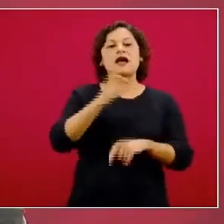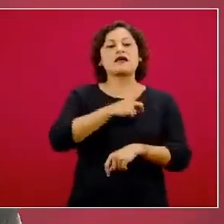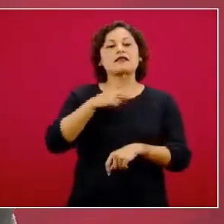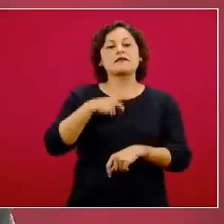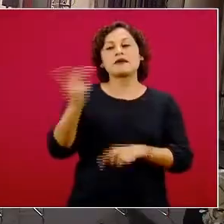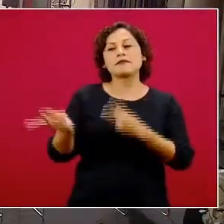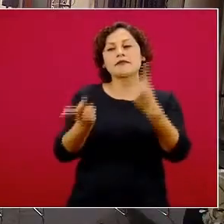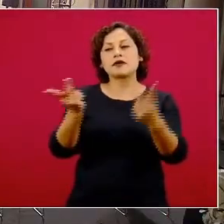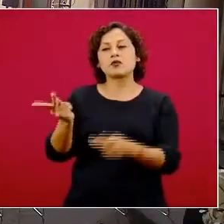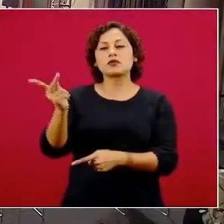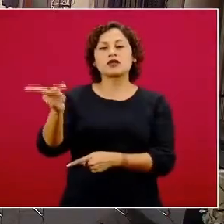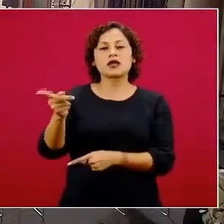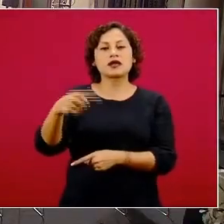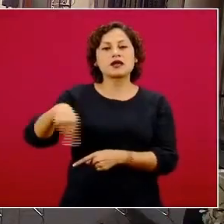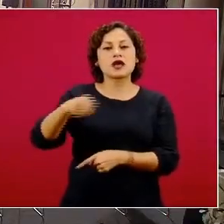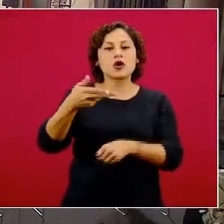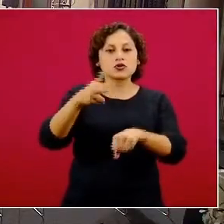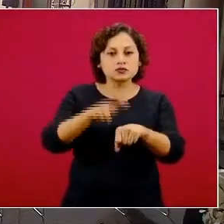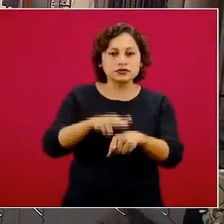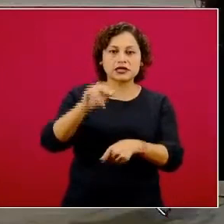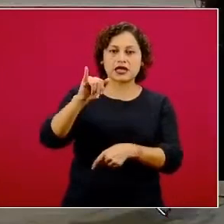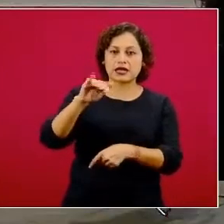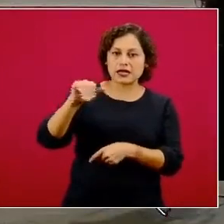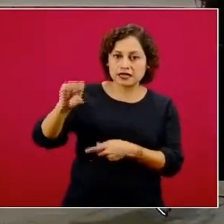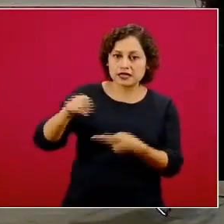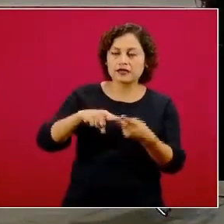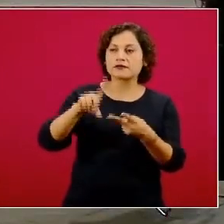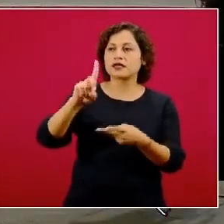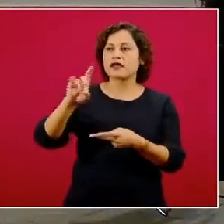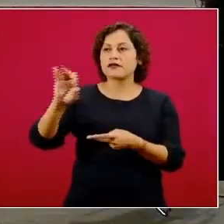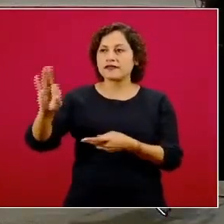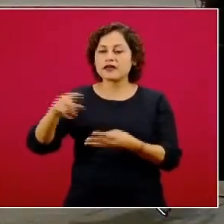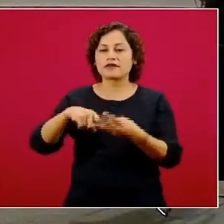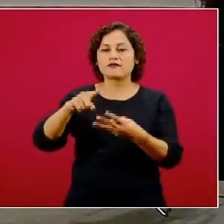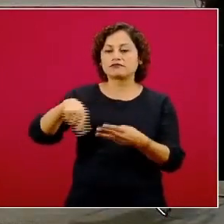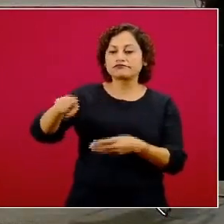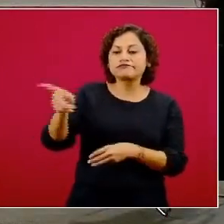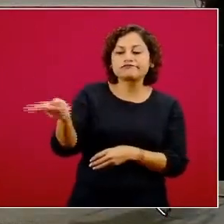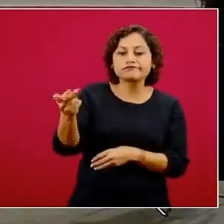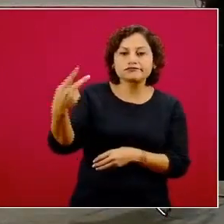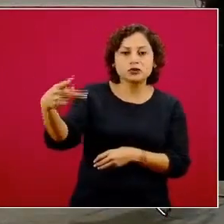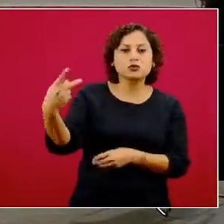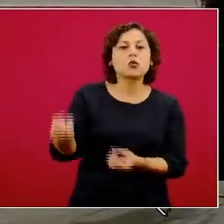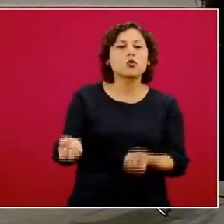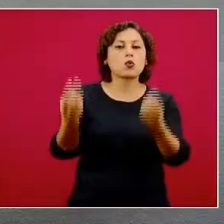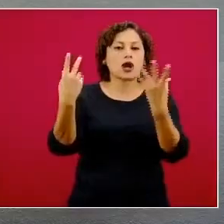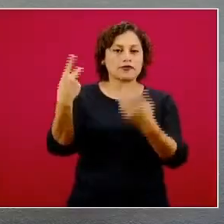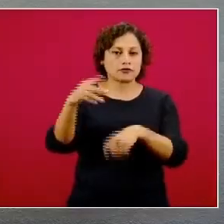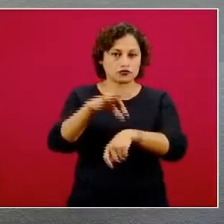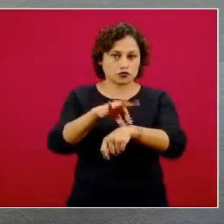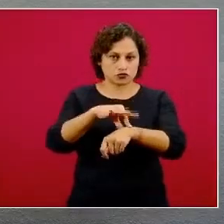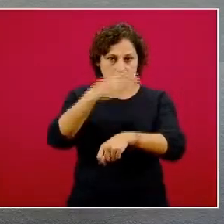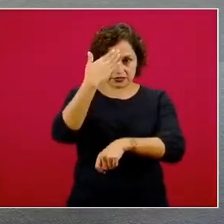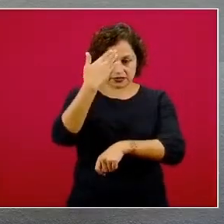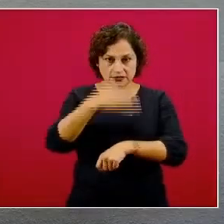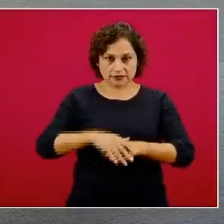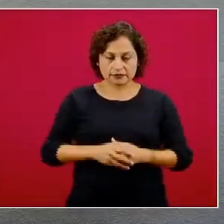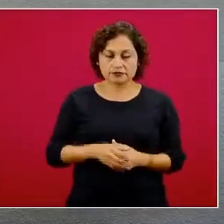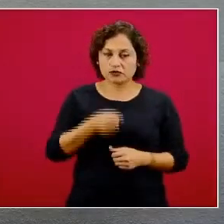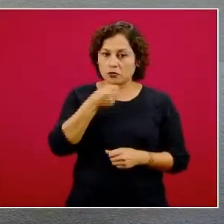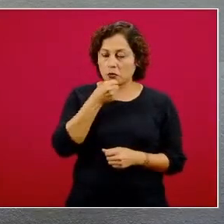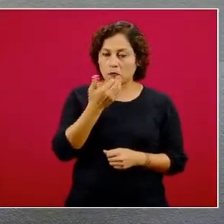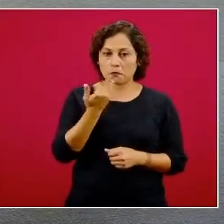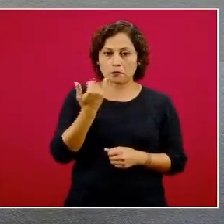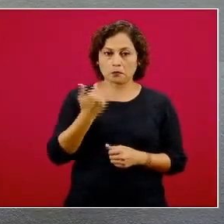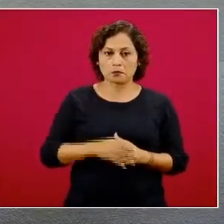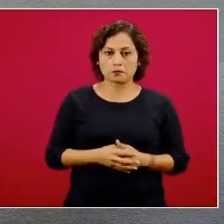cuántos trabajadores tienen ellos, y al Sistema Nacional DIF, que también nos puede apoyar con eso. En Secretaría de Salud, ¿cuántos programas hay